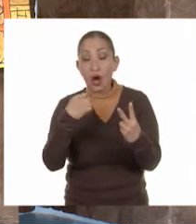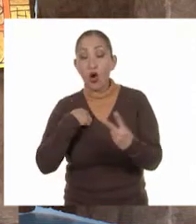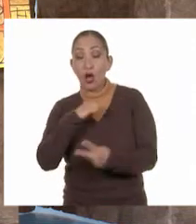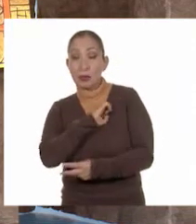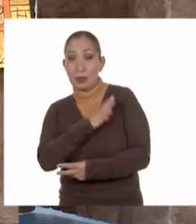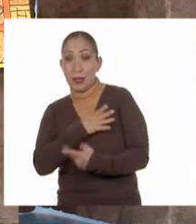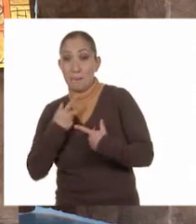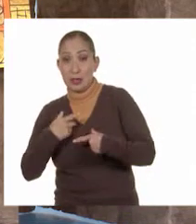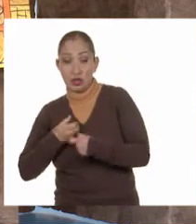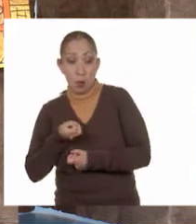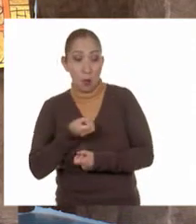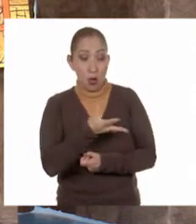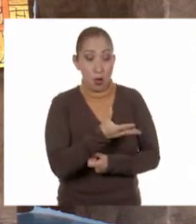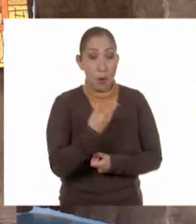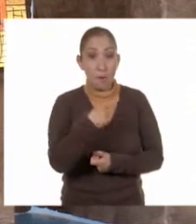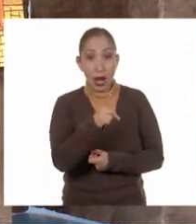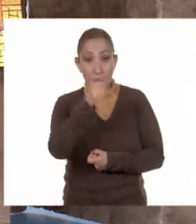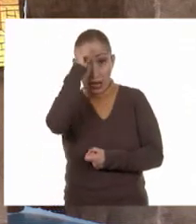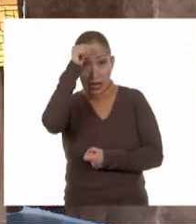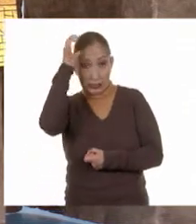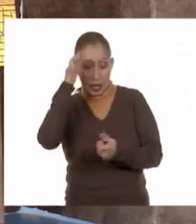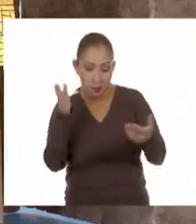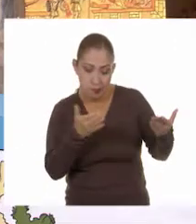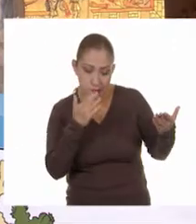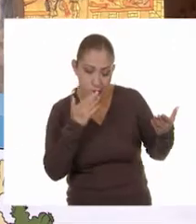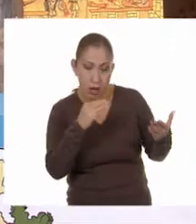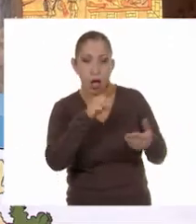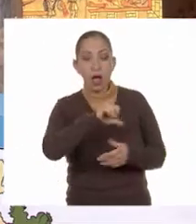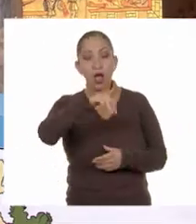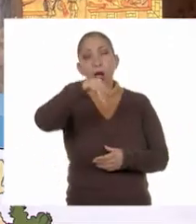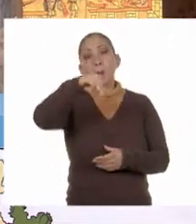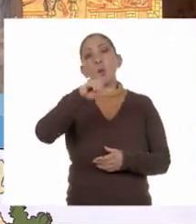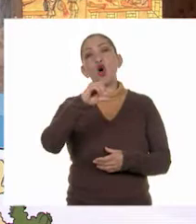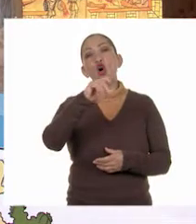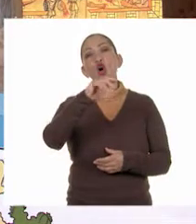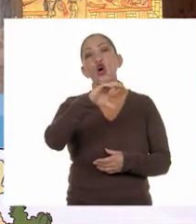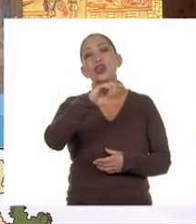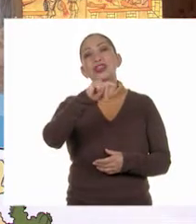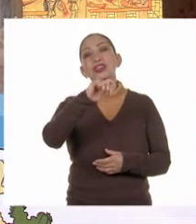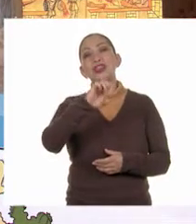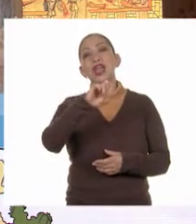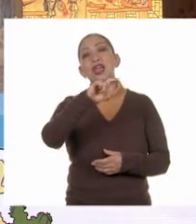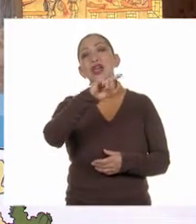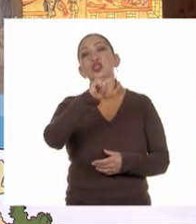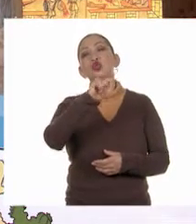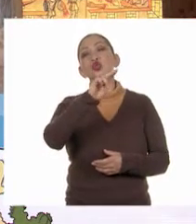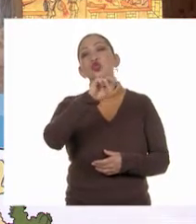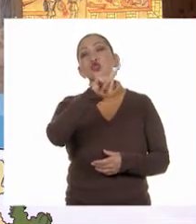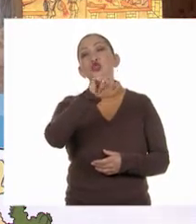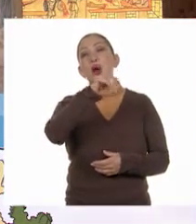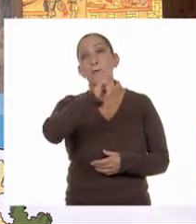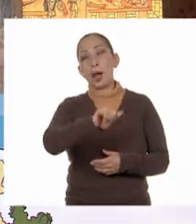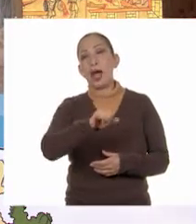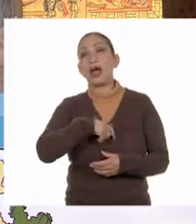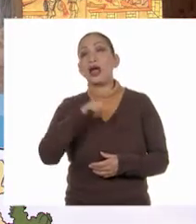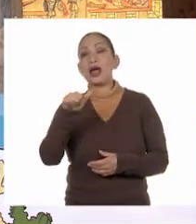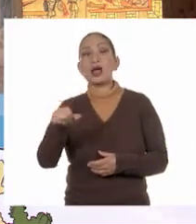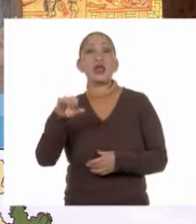españoles, pero en las fuentes mexicas la encontrarán como Motecuzoma. Lo mismo pasó con Cuauhtémoc, que lo pasaron a